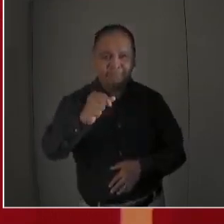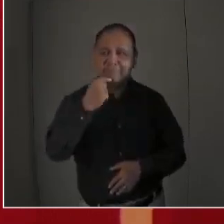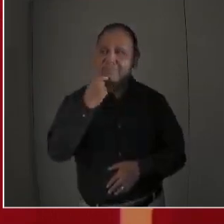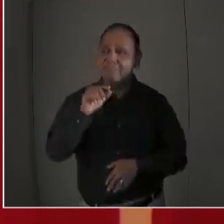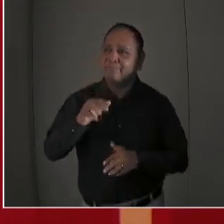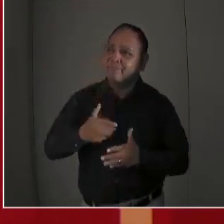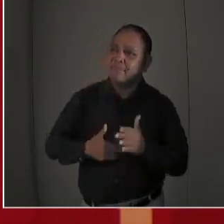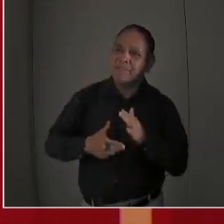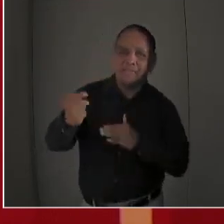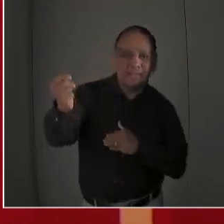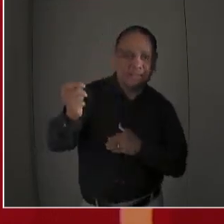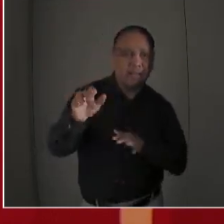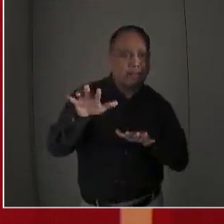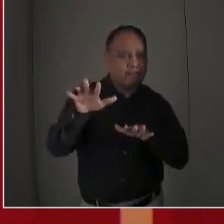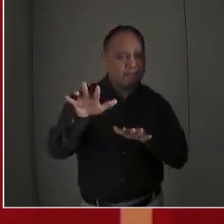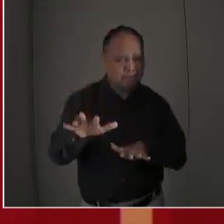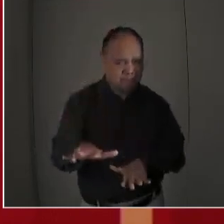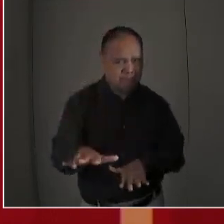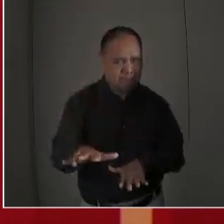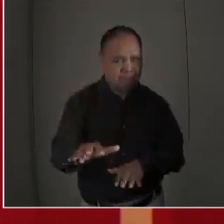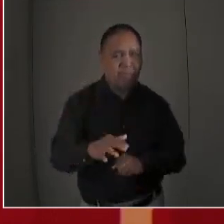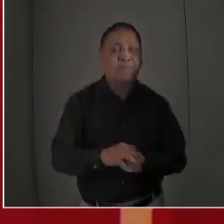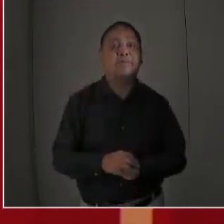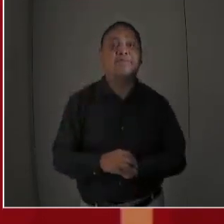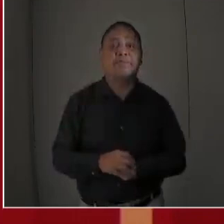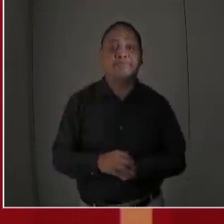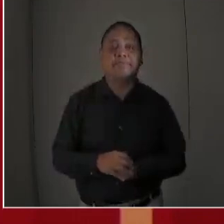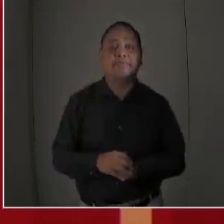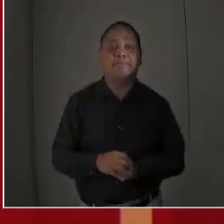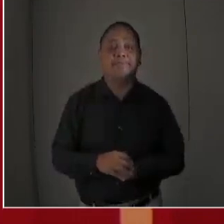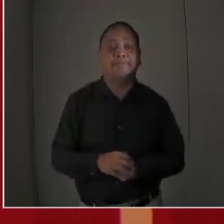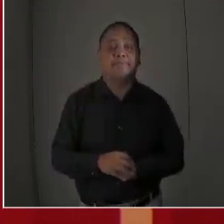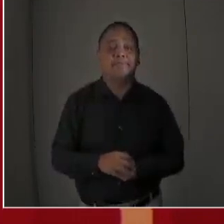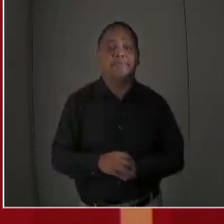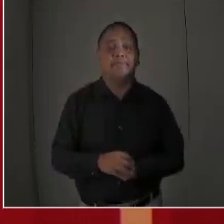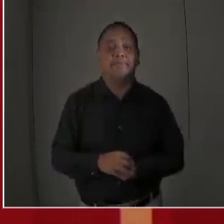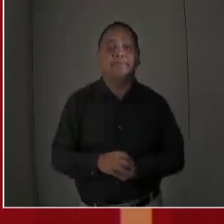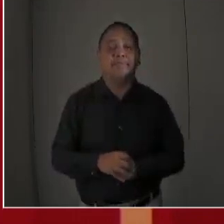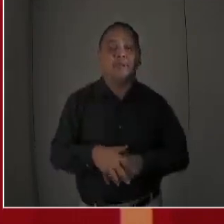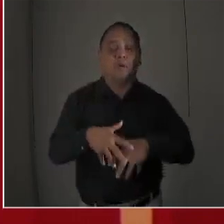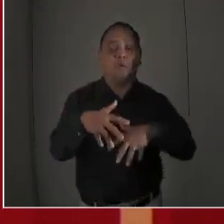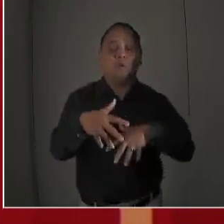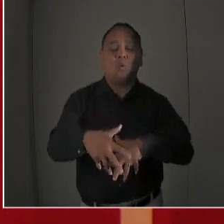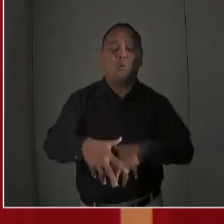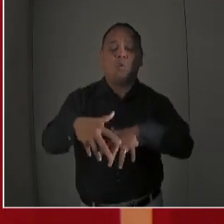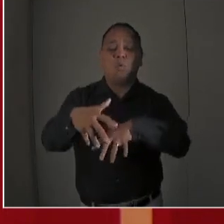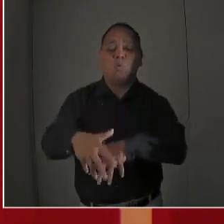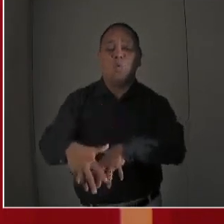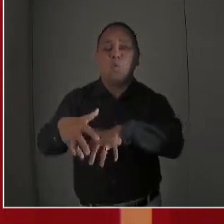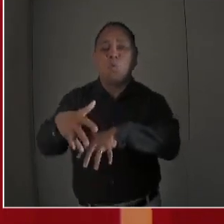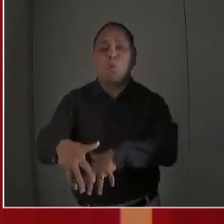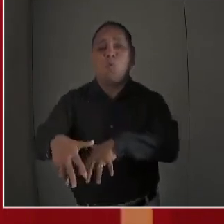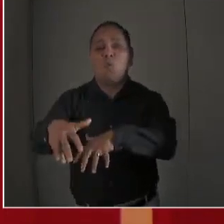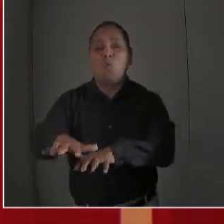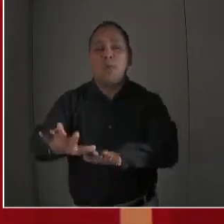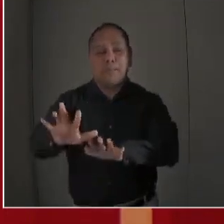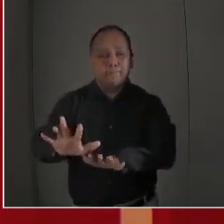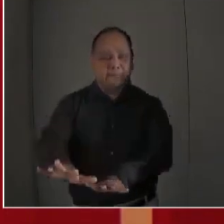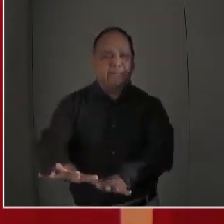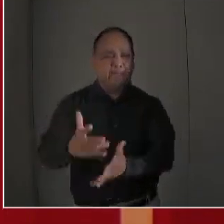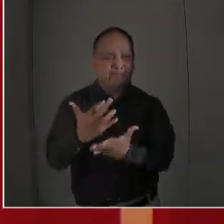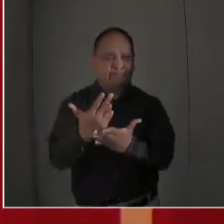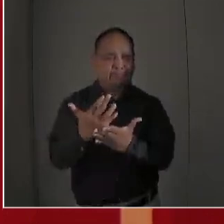pausa, porque tomó, puso en pausa, digamos, su militancia al partido, como también lo hizo el presidente López